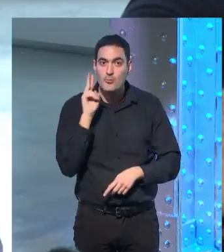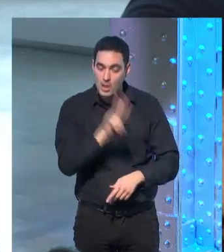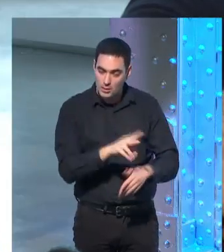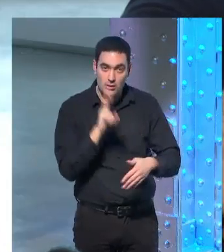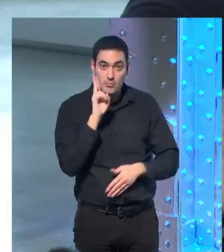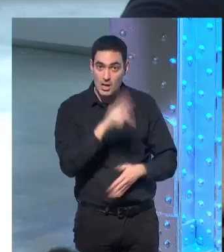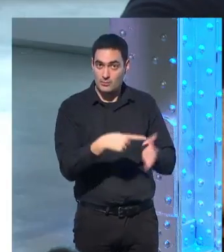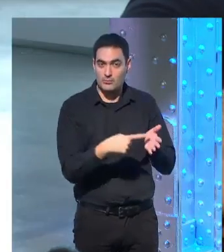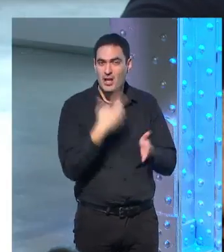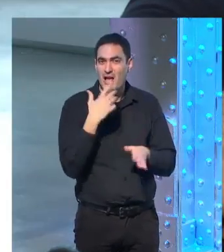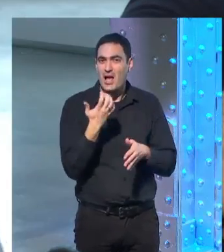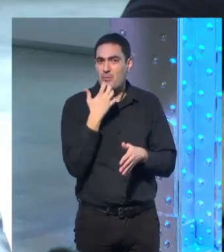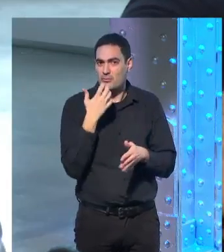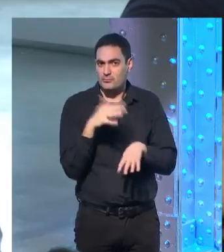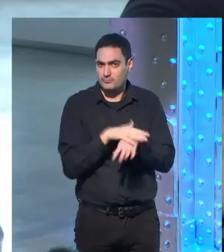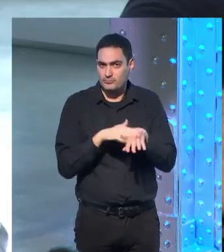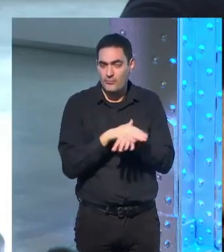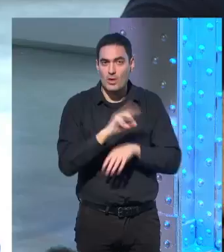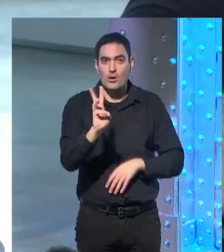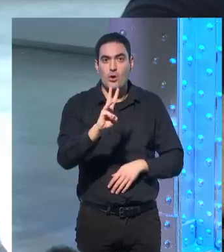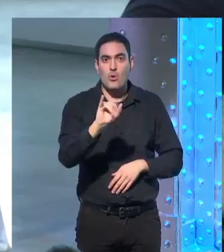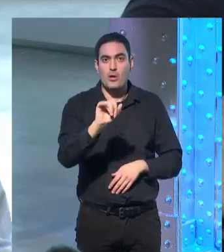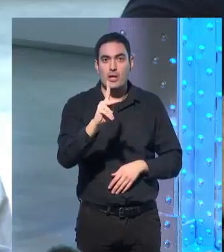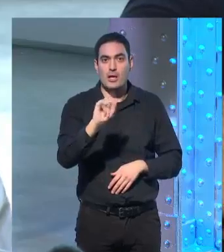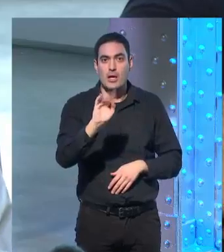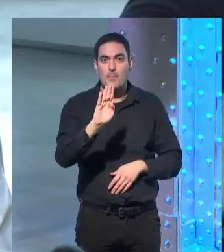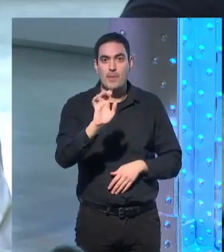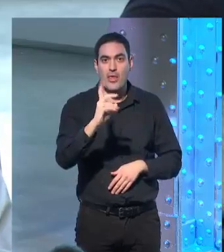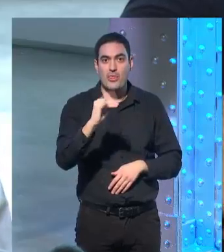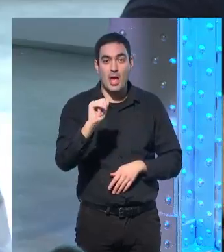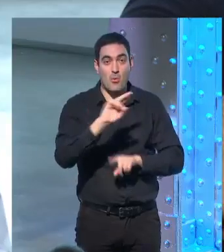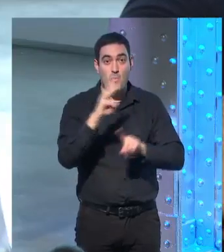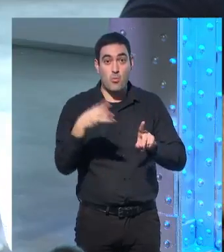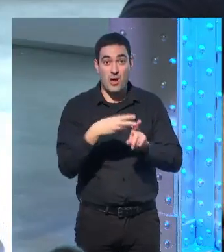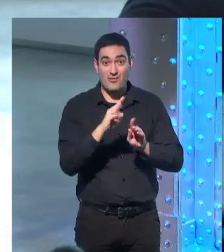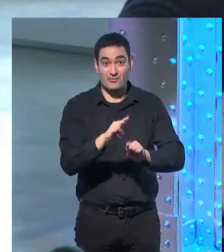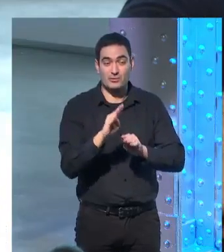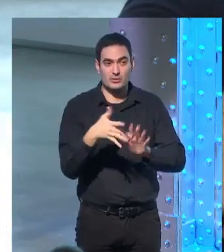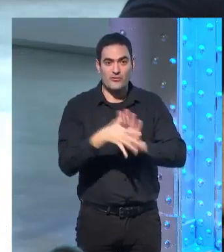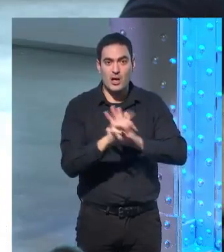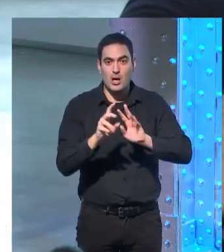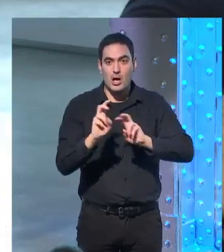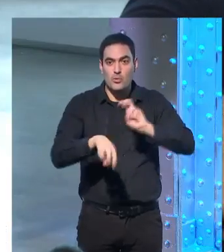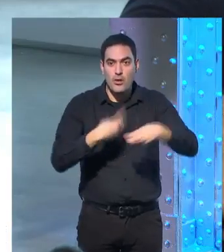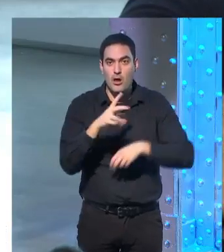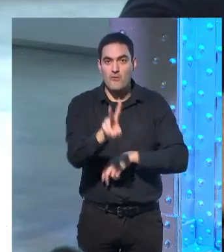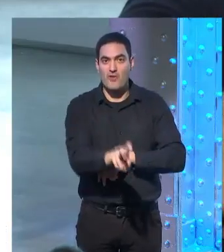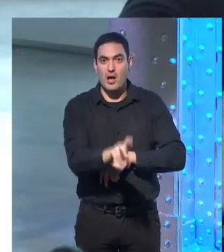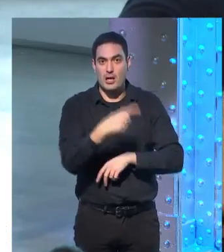voy a poner un ejemplo básico, ¿no? Pues la Wikipedia, ¿no? La Wikipedia, nadie asegura que el contenido de la Wikipedia esté actualizado, sea